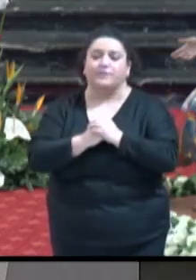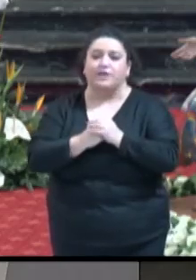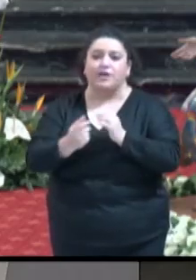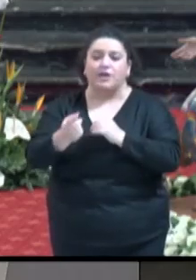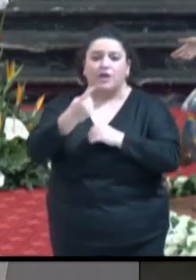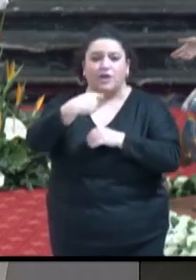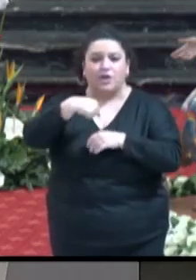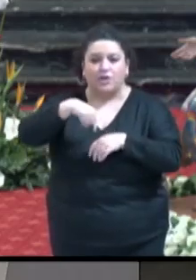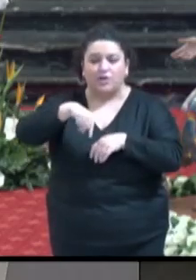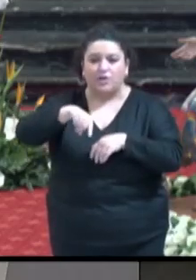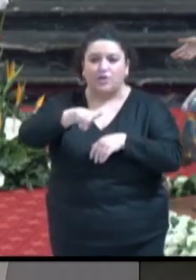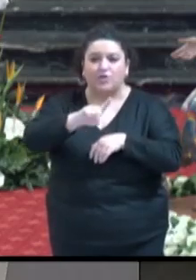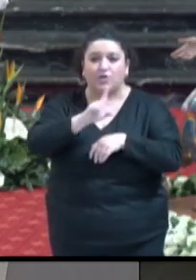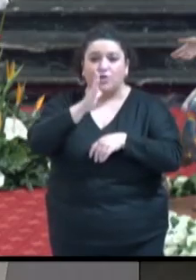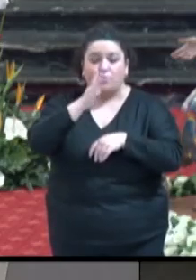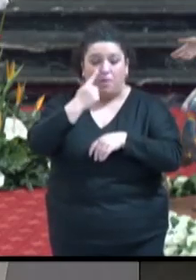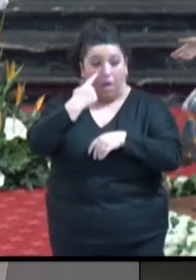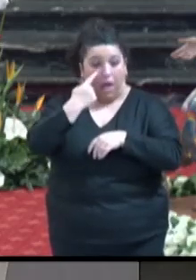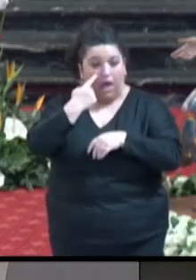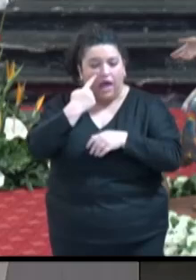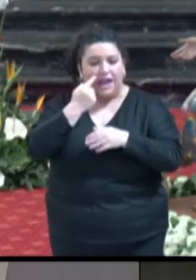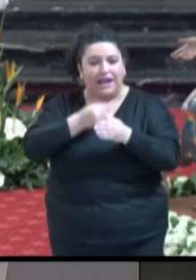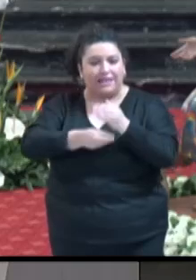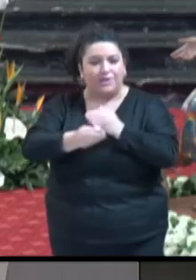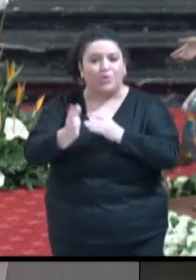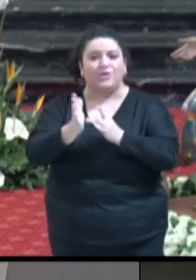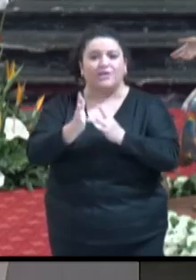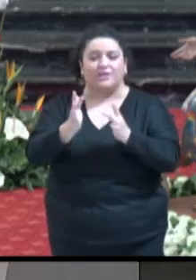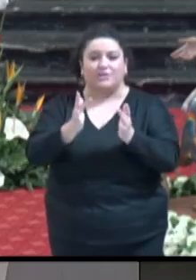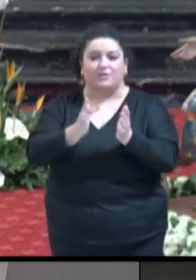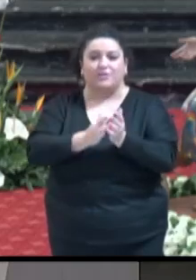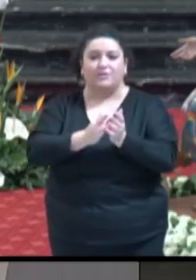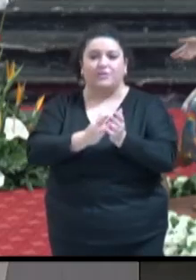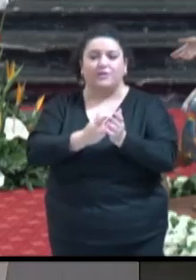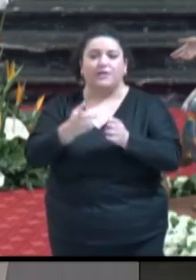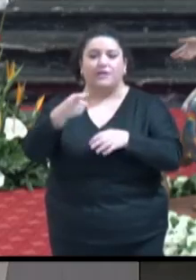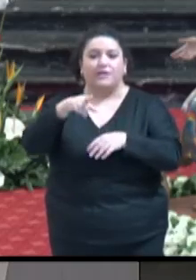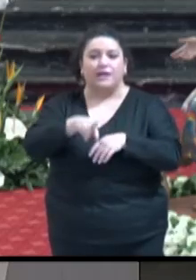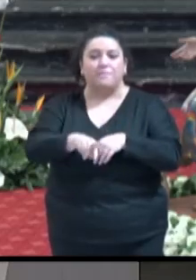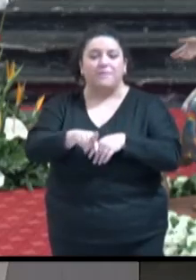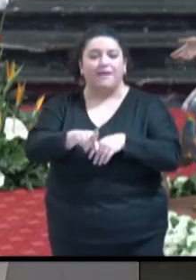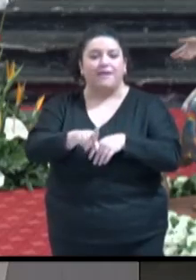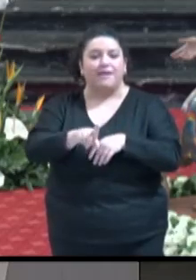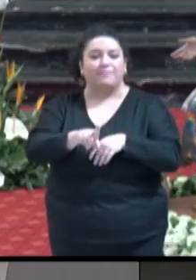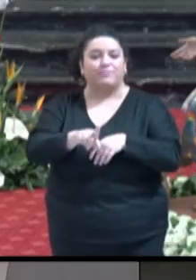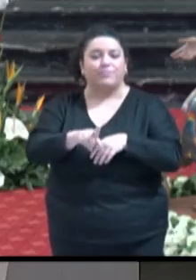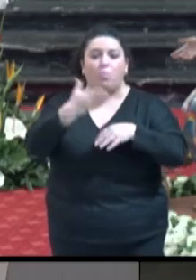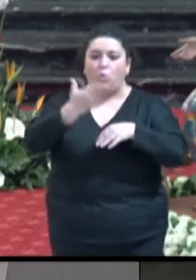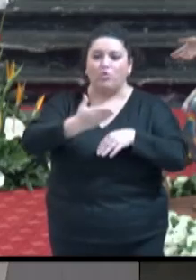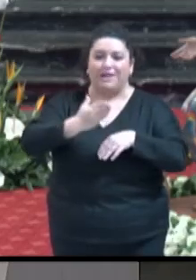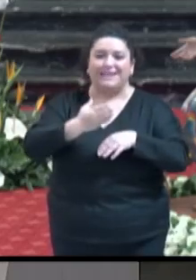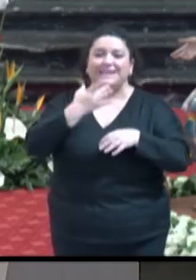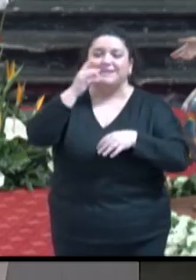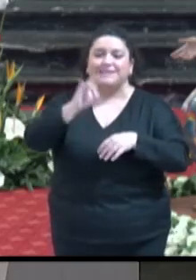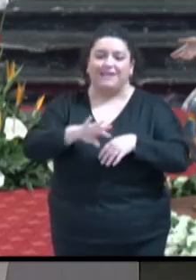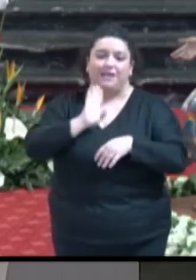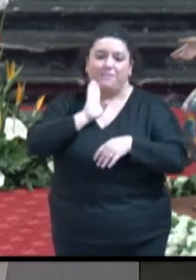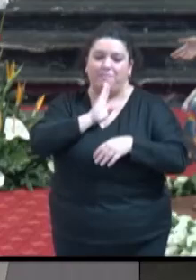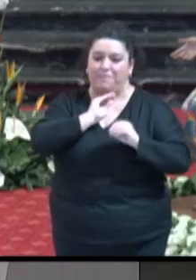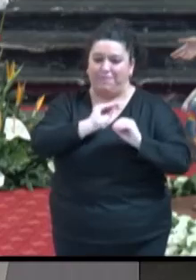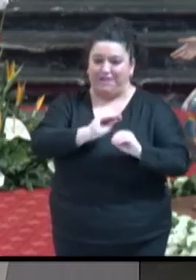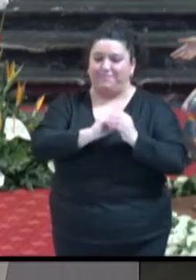contemplar le nacido en Belén y vamos a contemplar a su madre